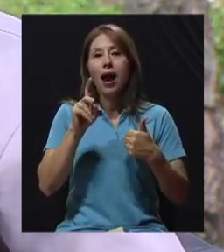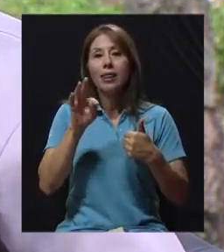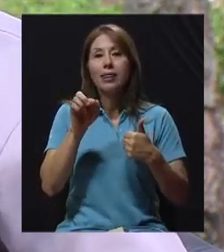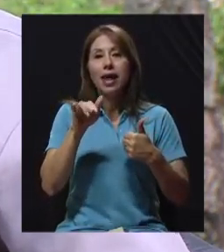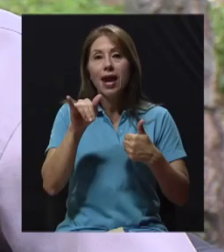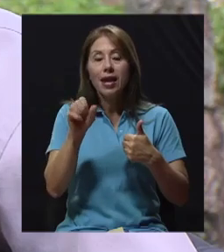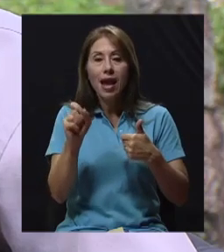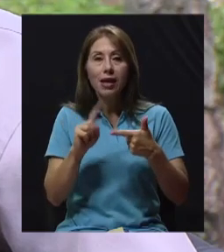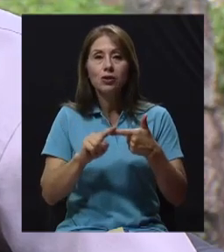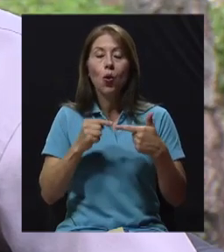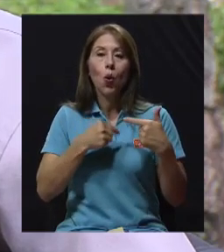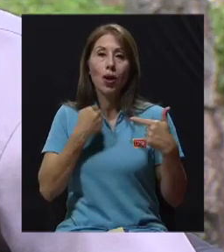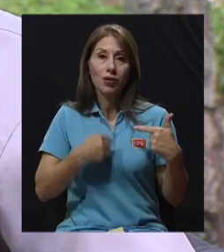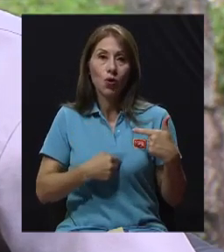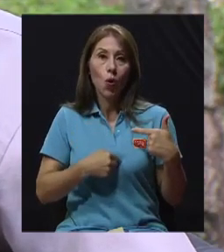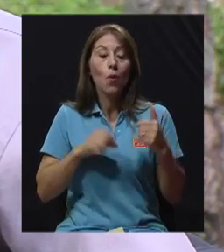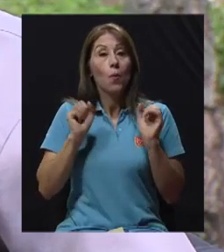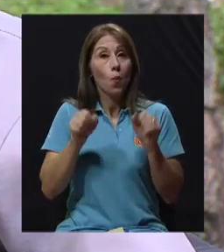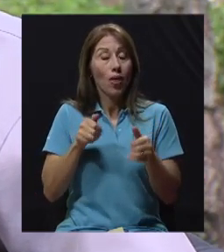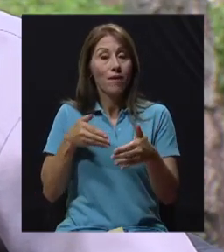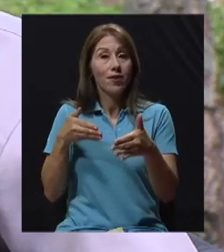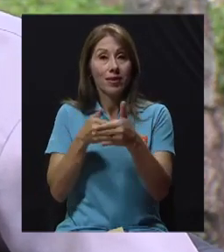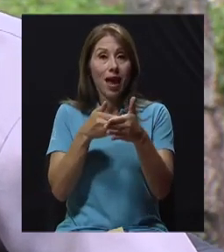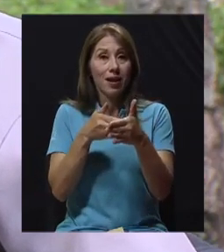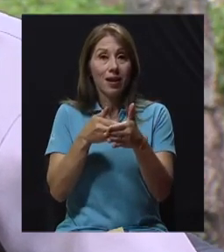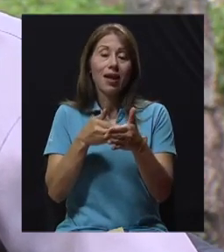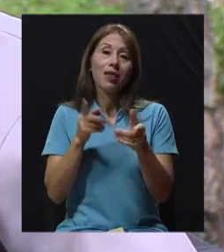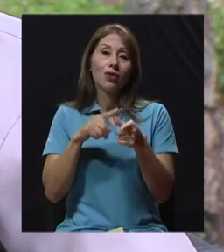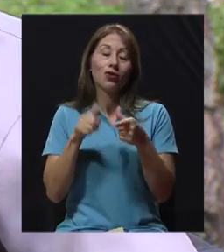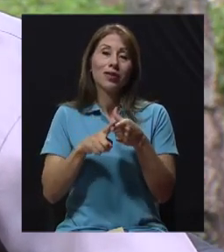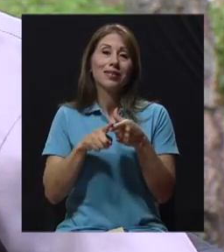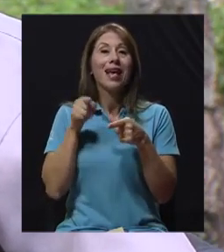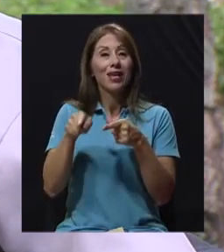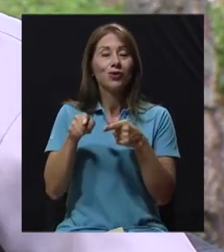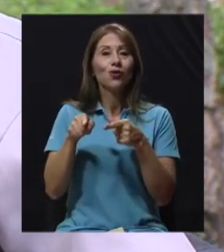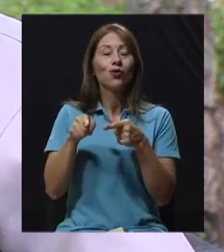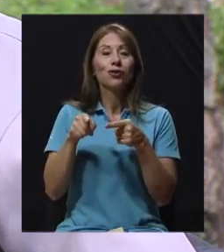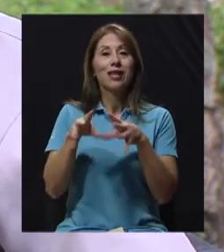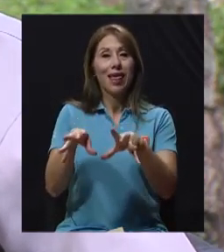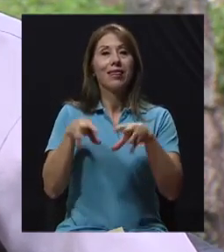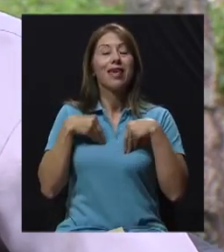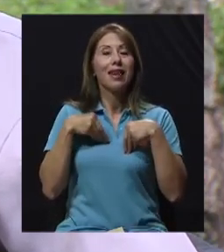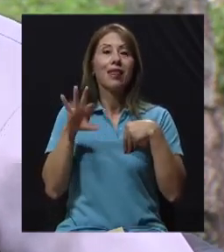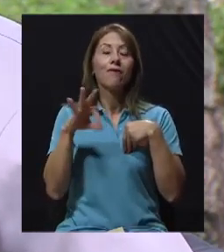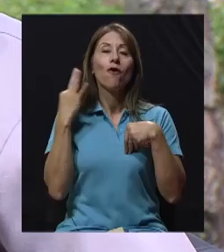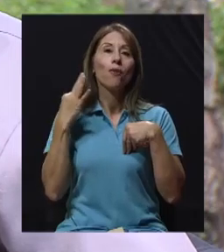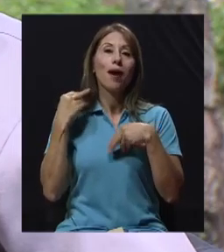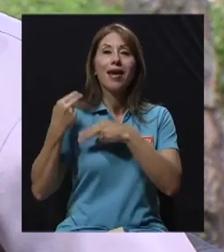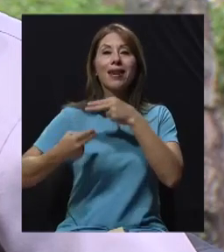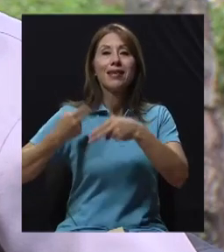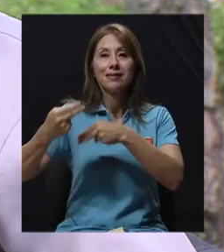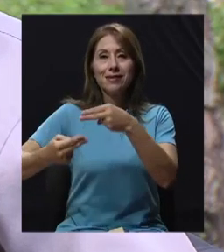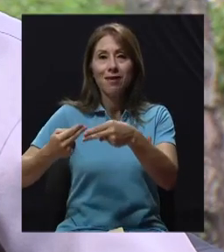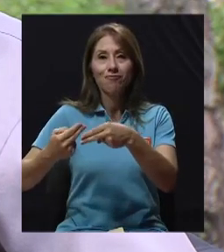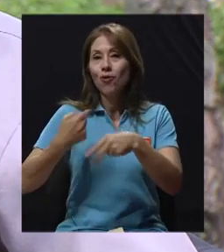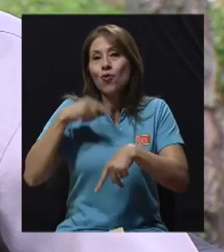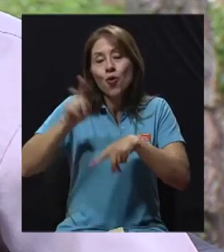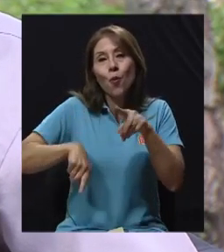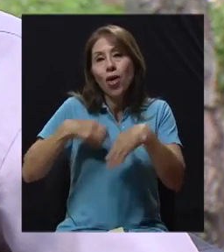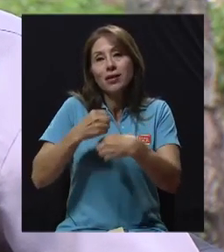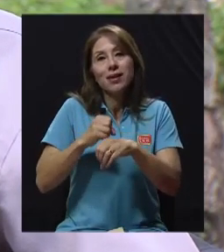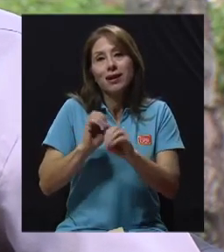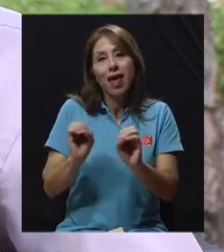corazón, ¿verdad?, que pueden afectar el corazón y que son transmisibles, son genéticamente adquiridos, o sea, uno no puede hacer nada, eso ya es